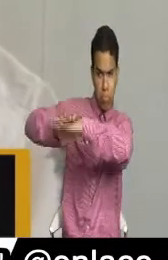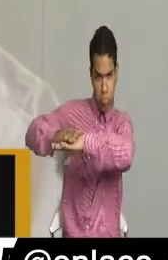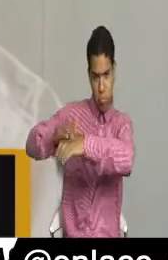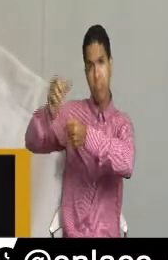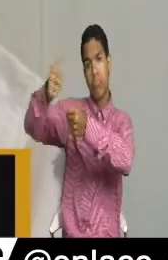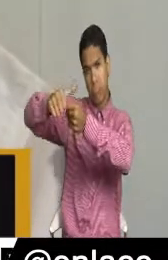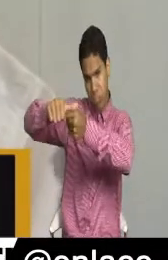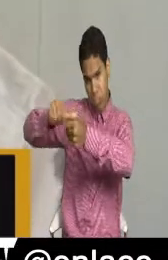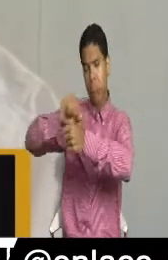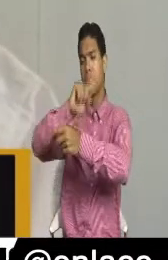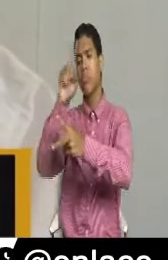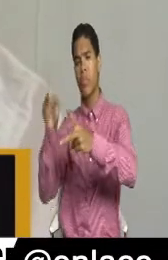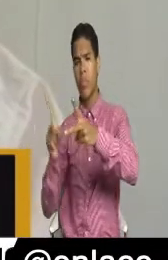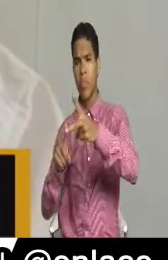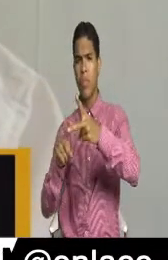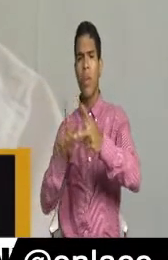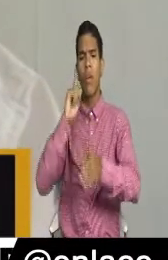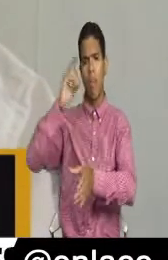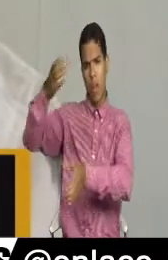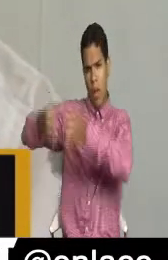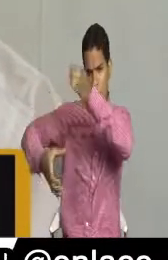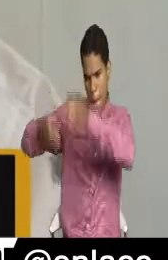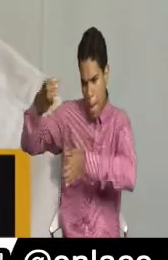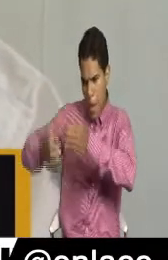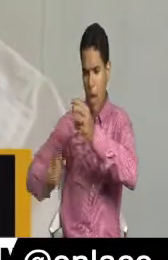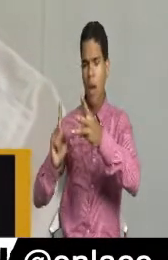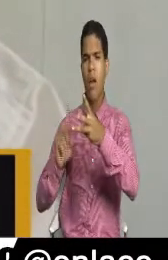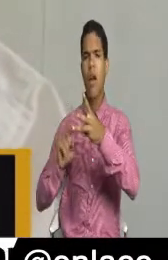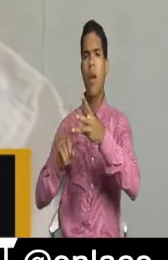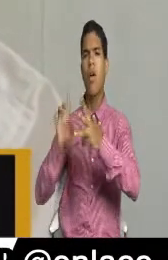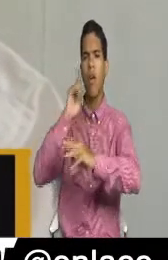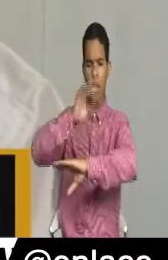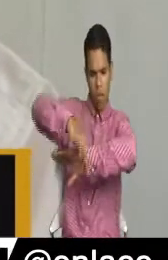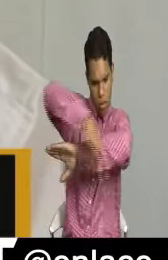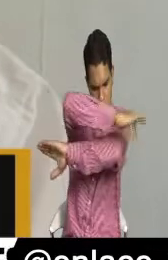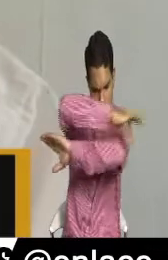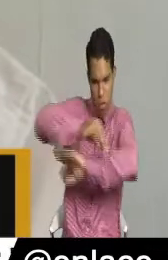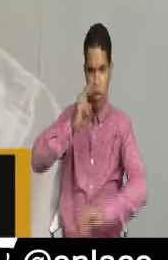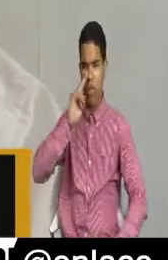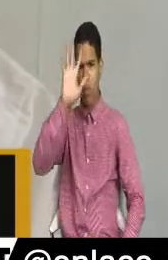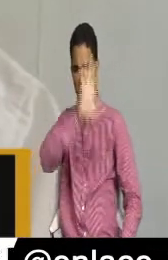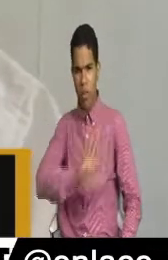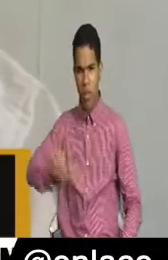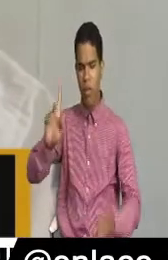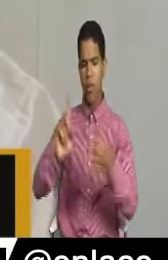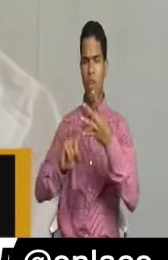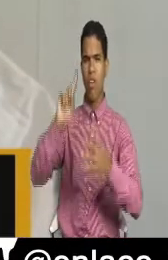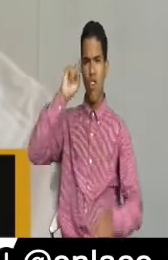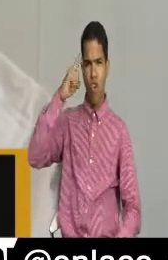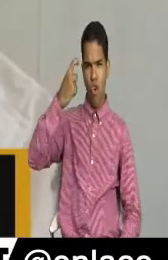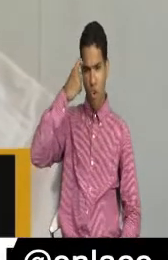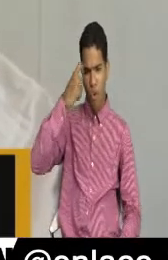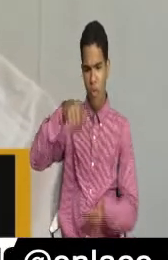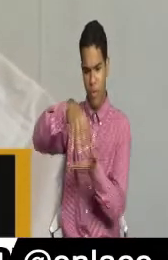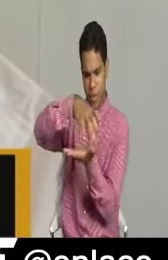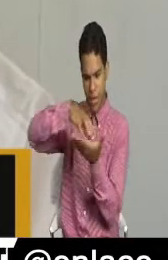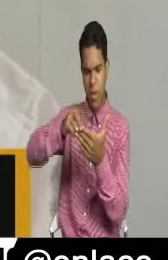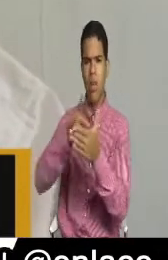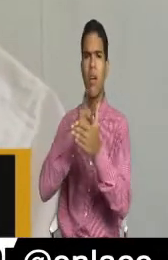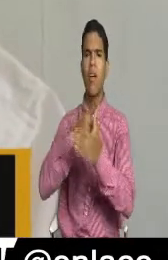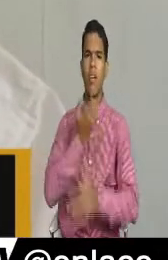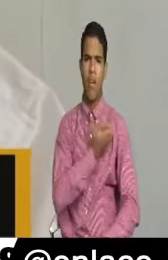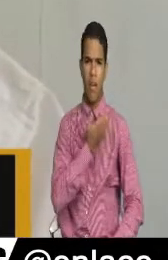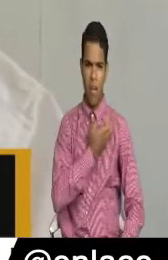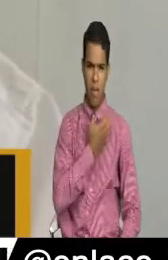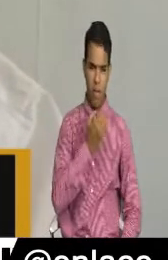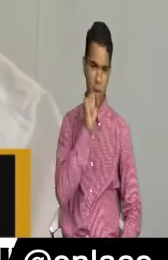queremos pedir a la Cámara de Comercio, a la Agencia Nacional de Infraestructura, a la Gobernación de Santander, a la Alcaldía de Barranca Bermeja, que